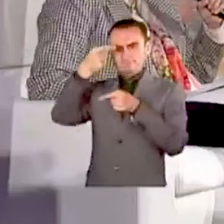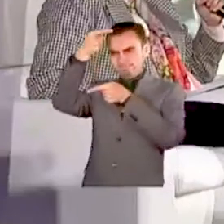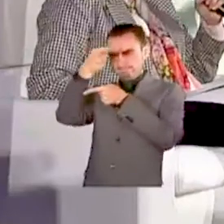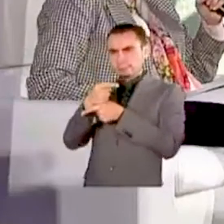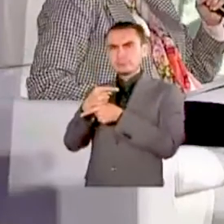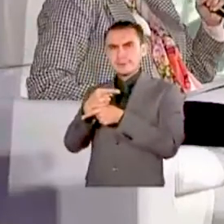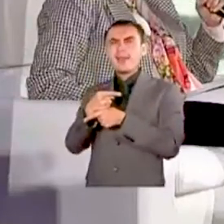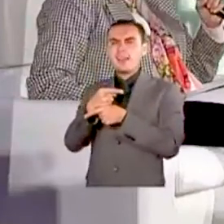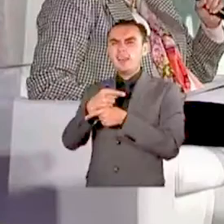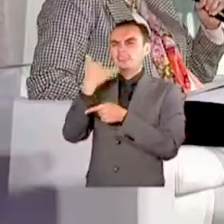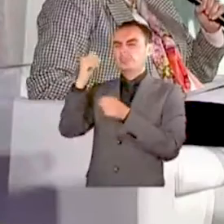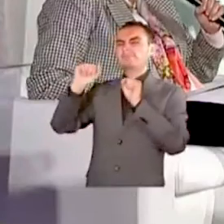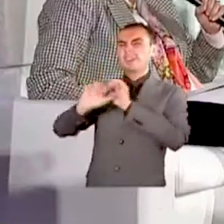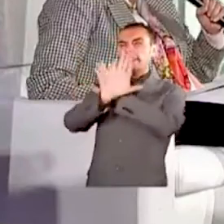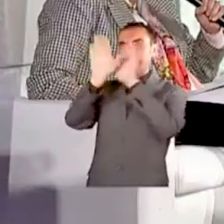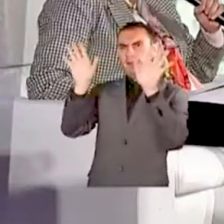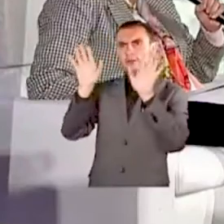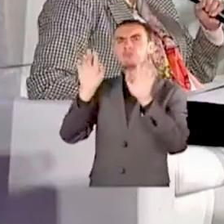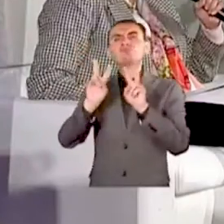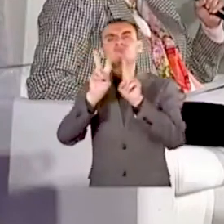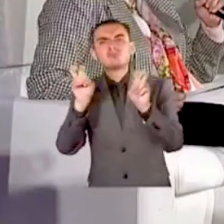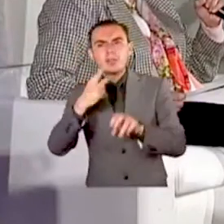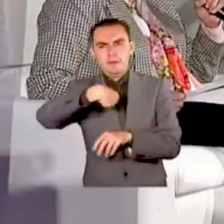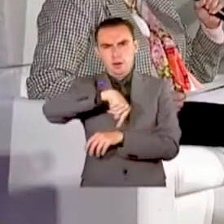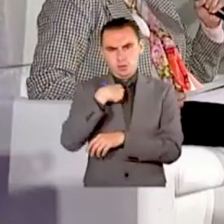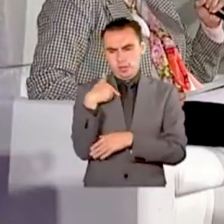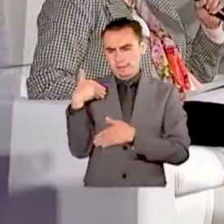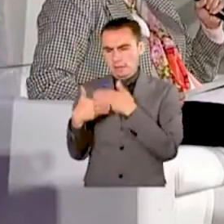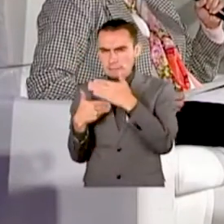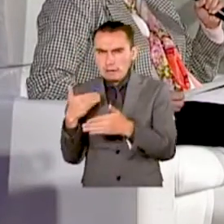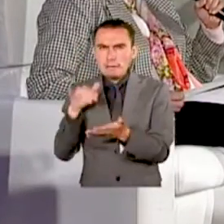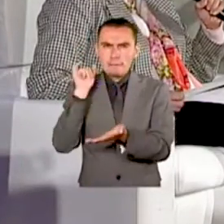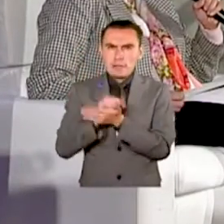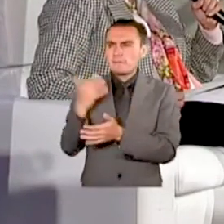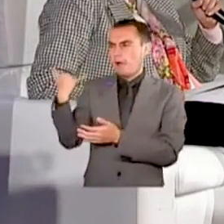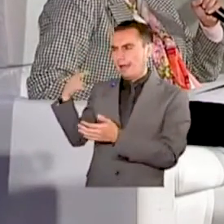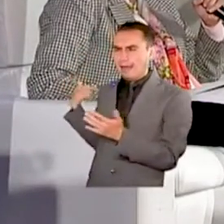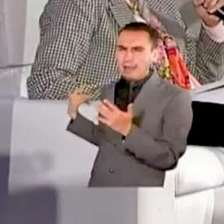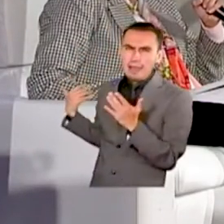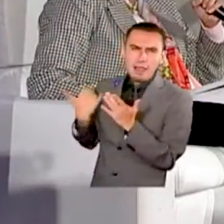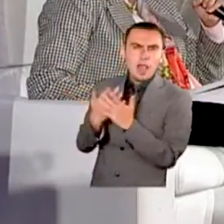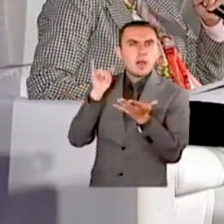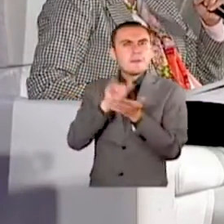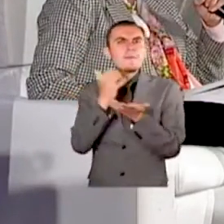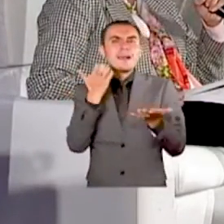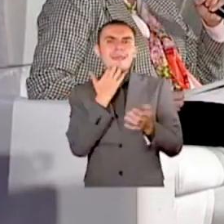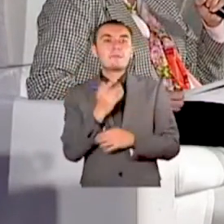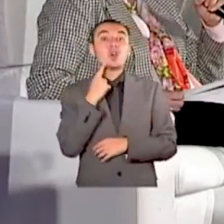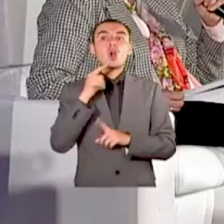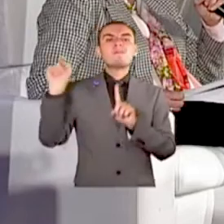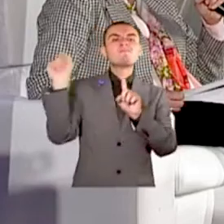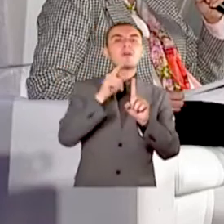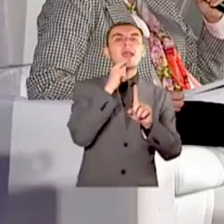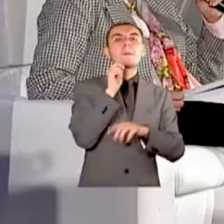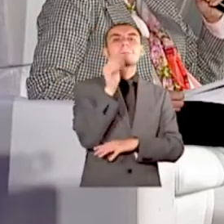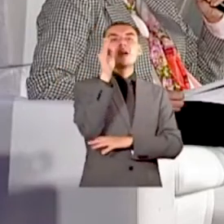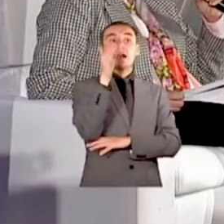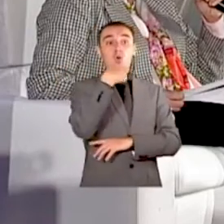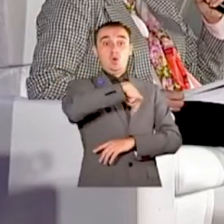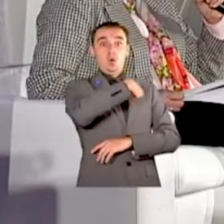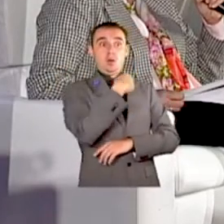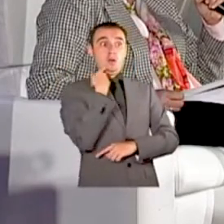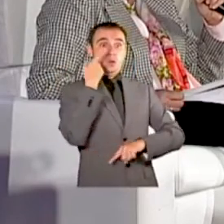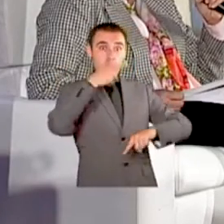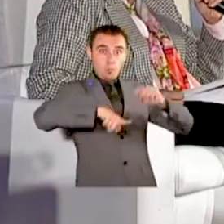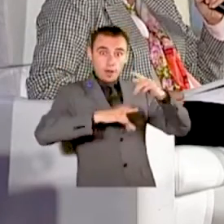que se aclaren temas que nosotros venimos manejando y luchando hace tiempo, como el tema de la inembargabilidad de las cuentas